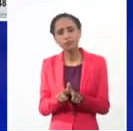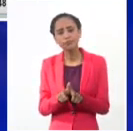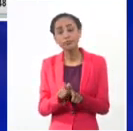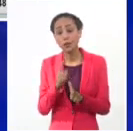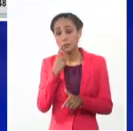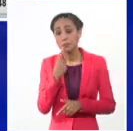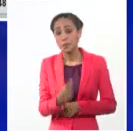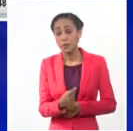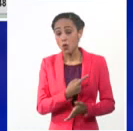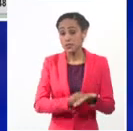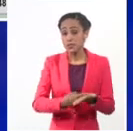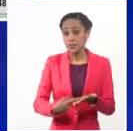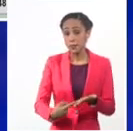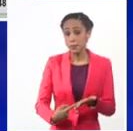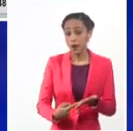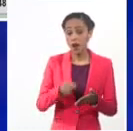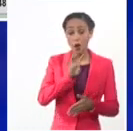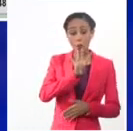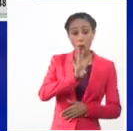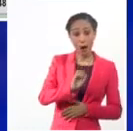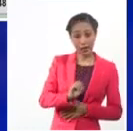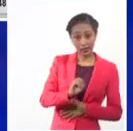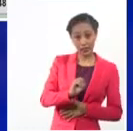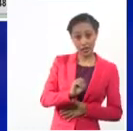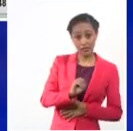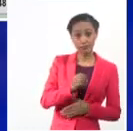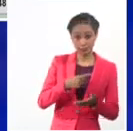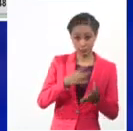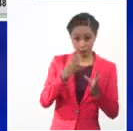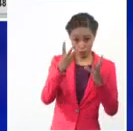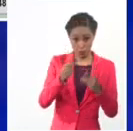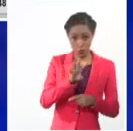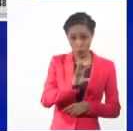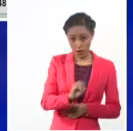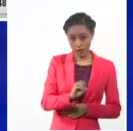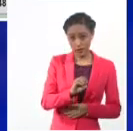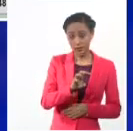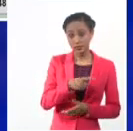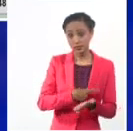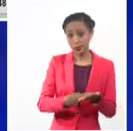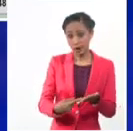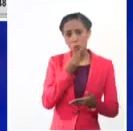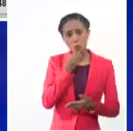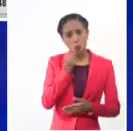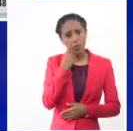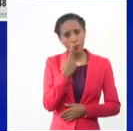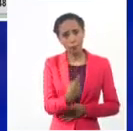la semana 40 se puede apreciar en el gráfico, y